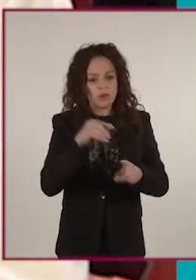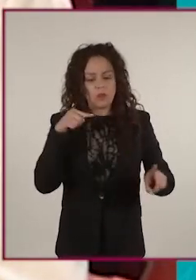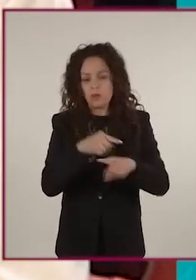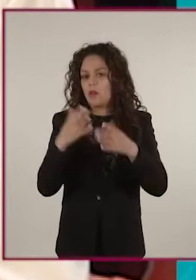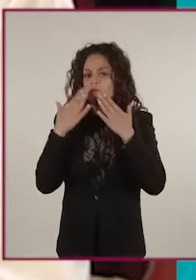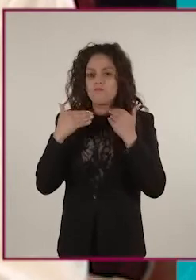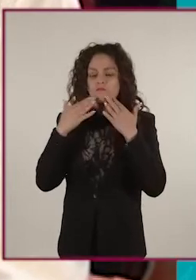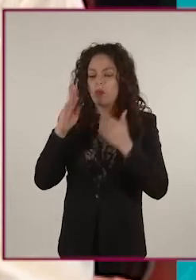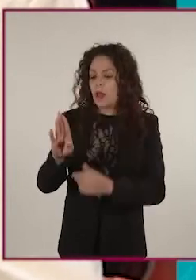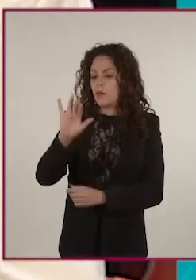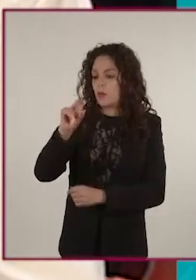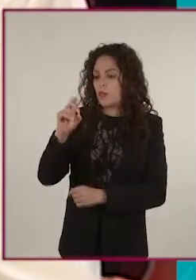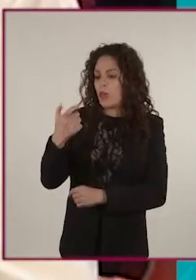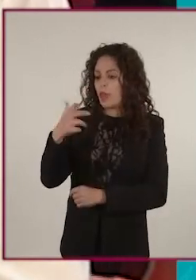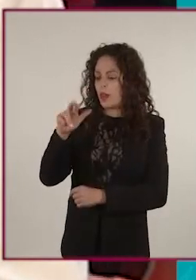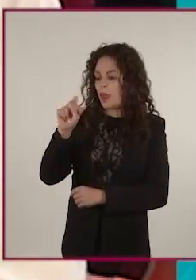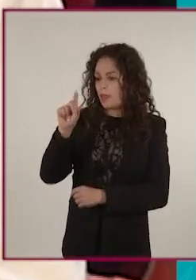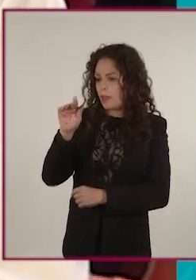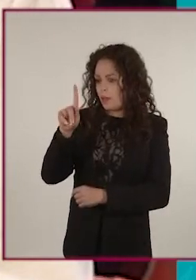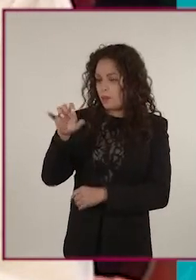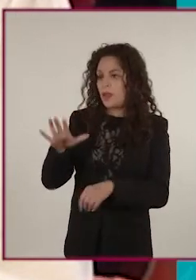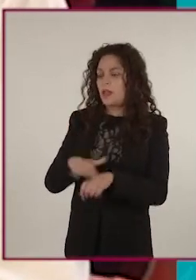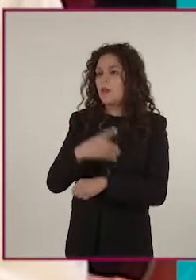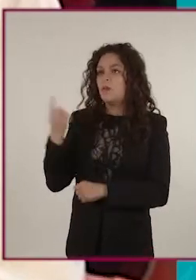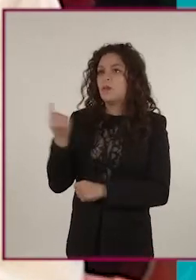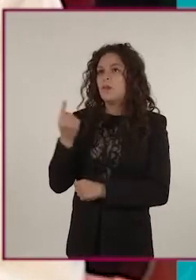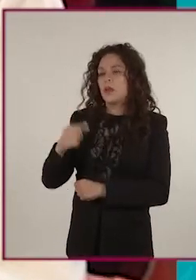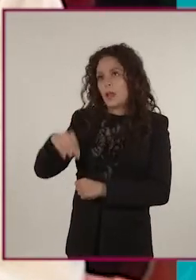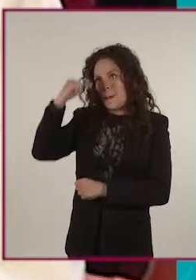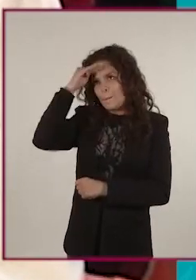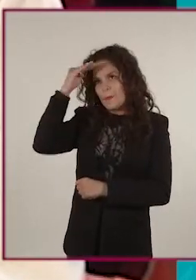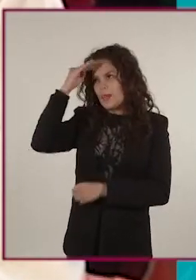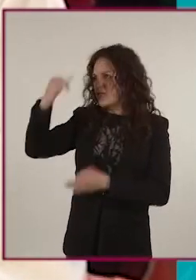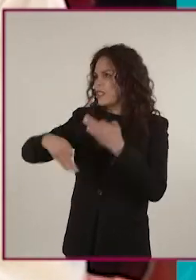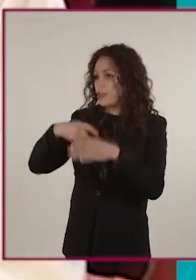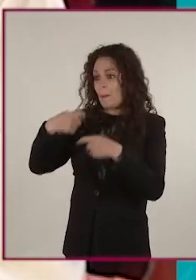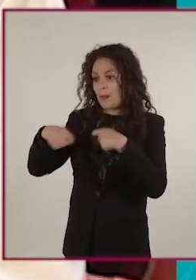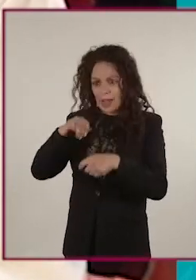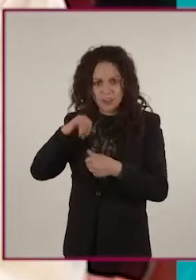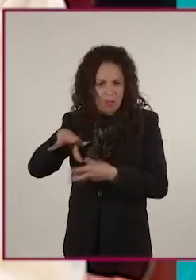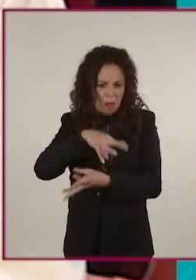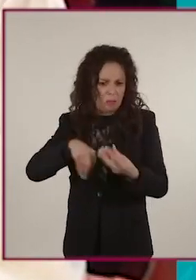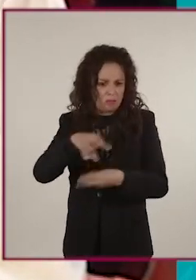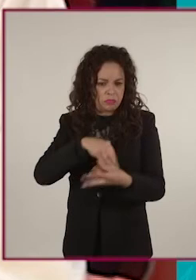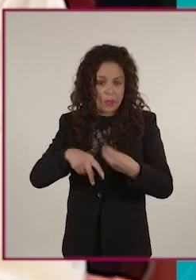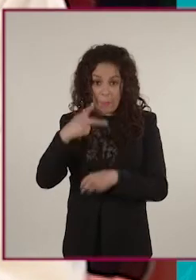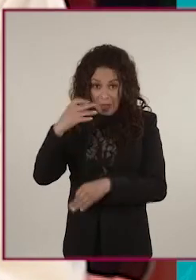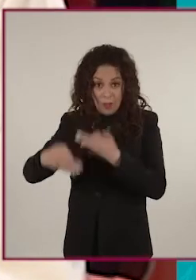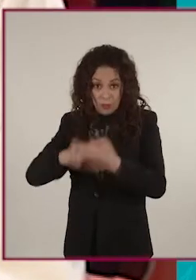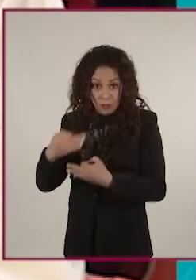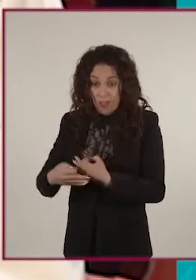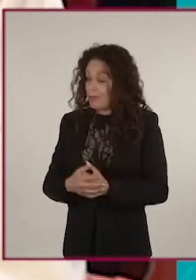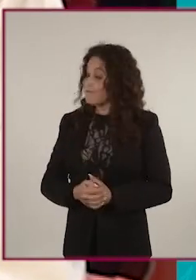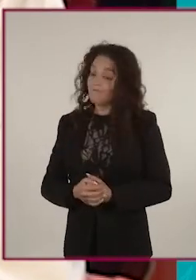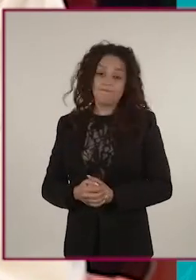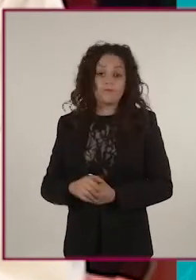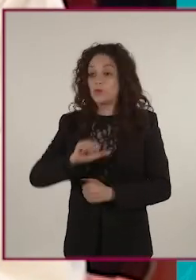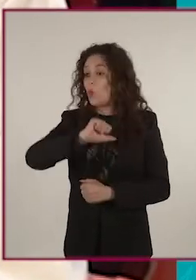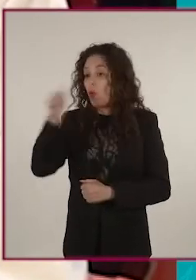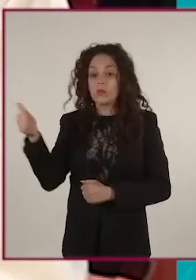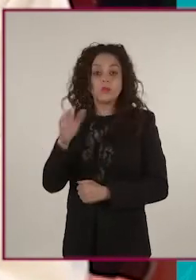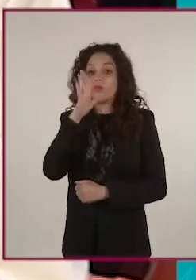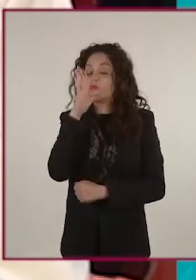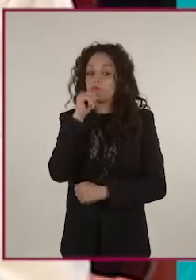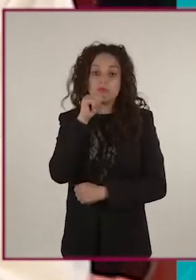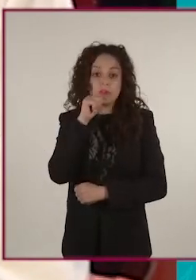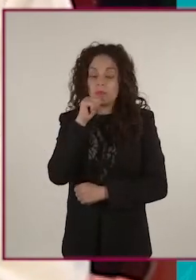muchos plásticos. Estamos acostumbrados a pensar en que los plásticos se reciclan, pero no todos los plásticos se reciclan. Muchos plásticos no se pueden reciclar.